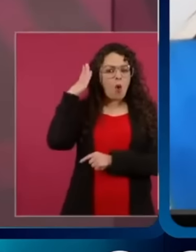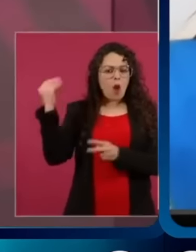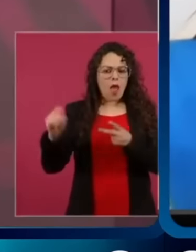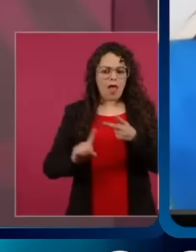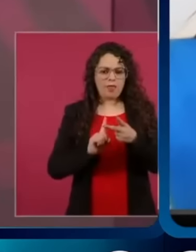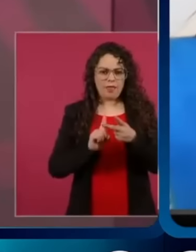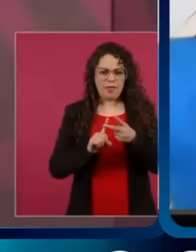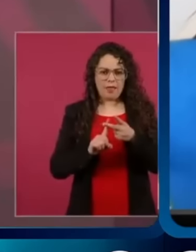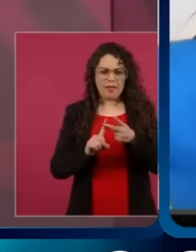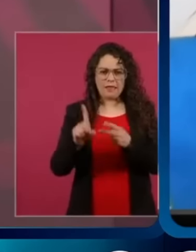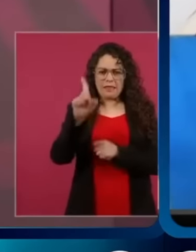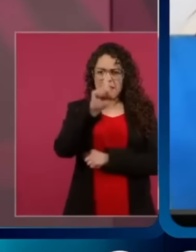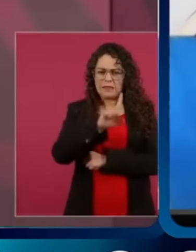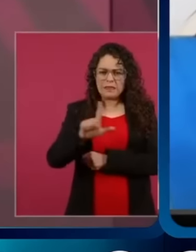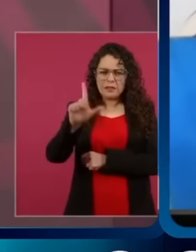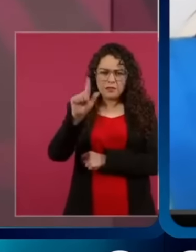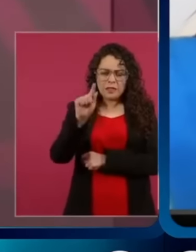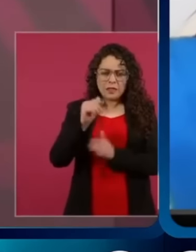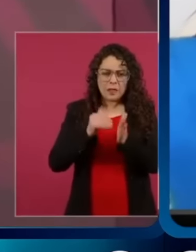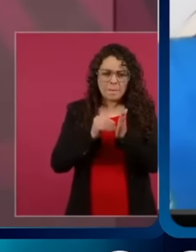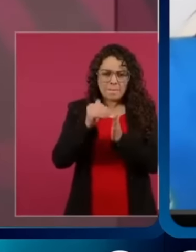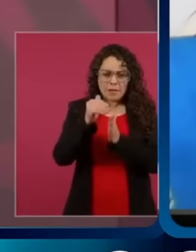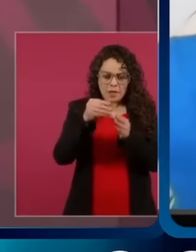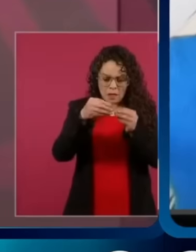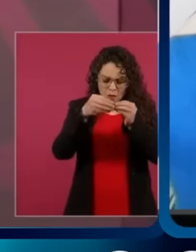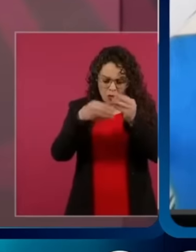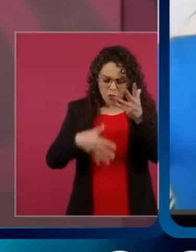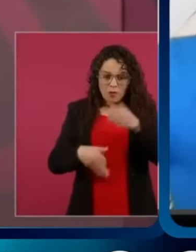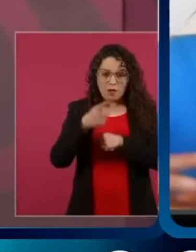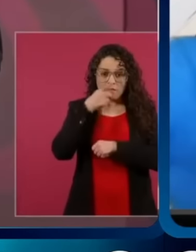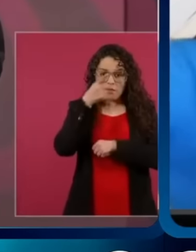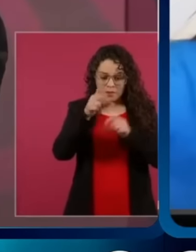170 millones con la leyenda